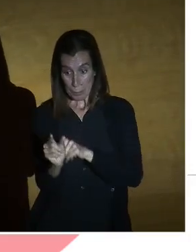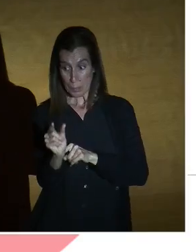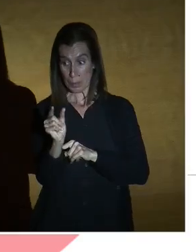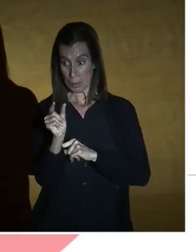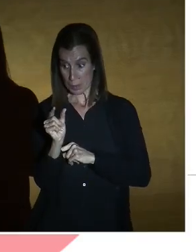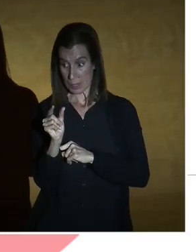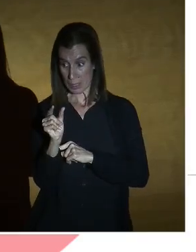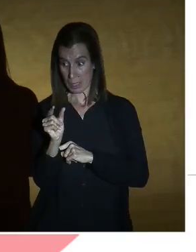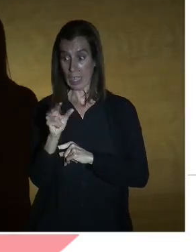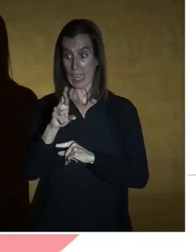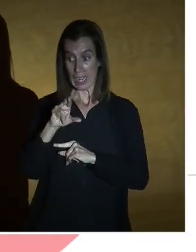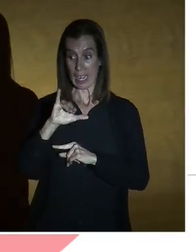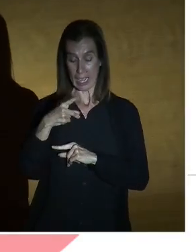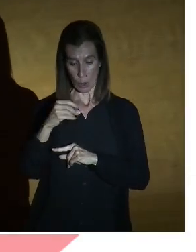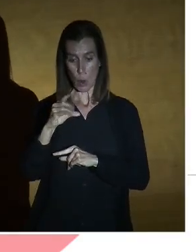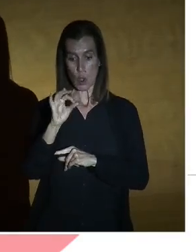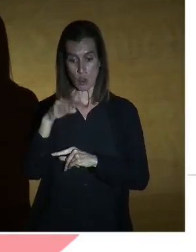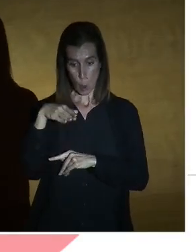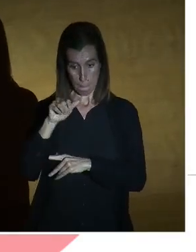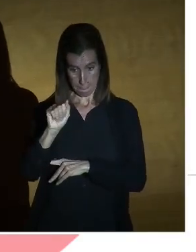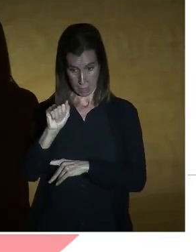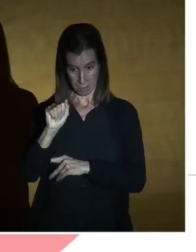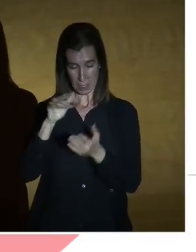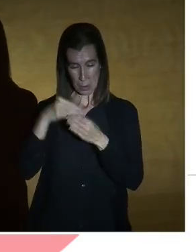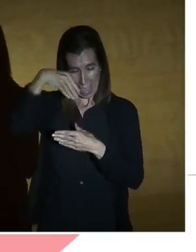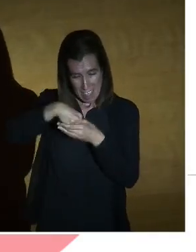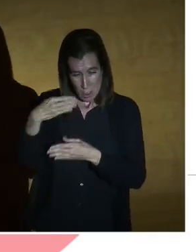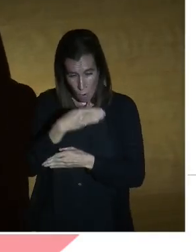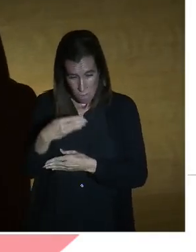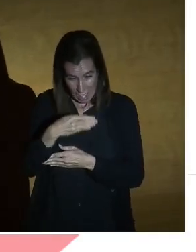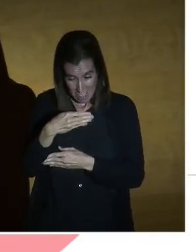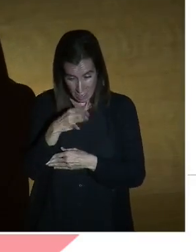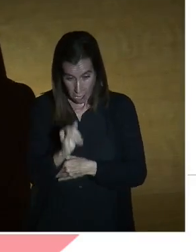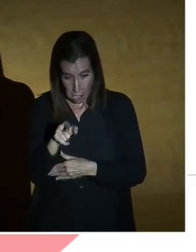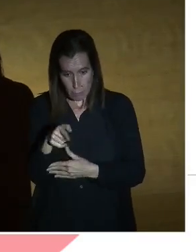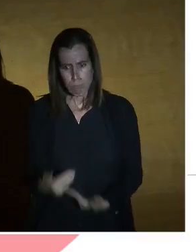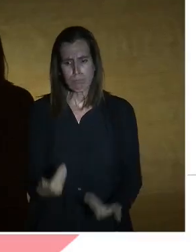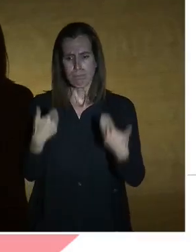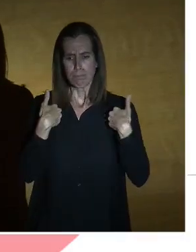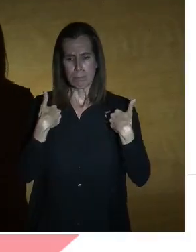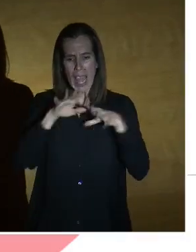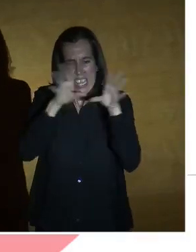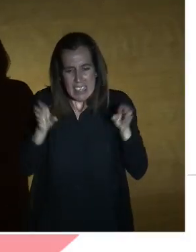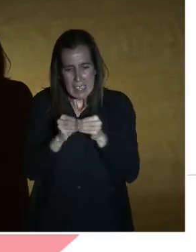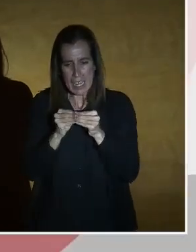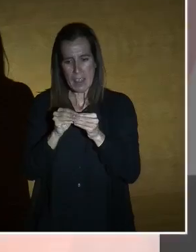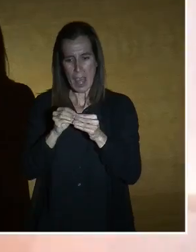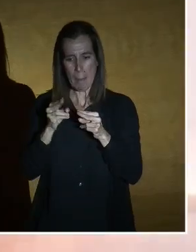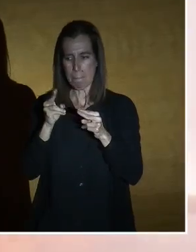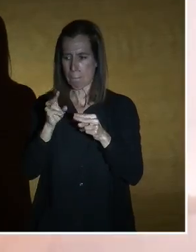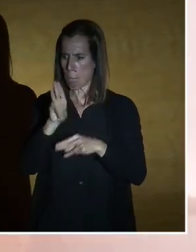el ribosoma, que son las pequeñas fábricas que hay en las bacterias que se encargan de sintetizar las